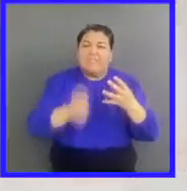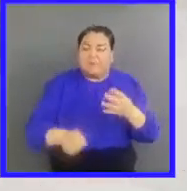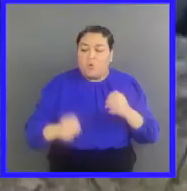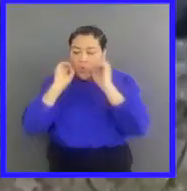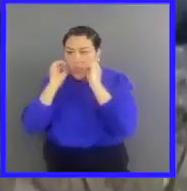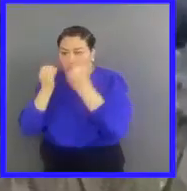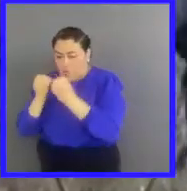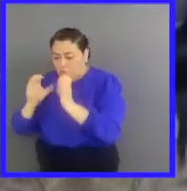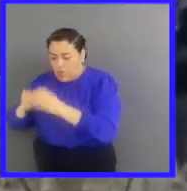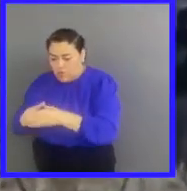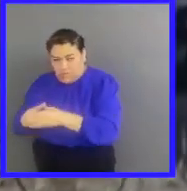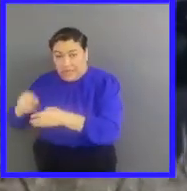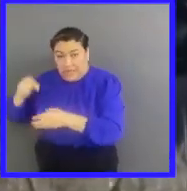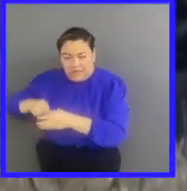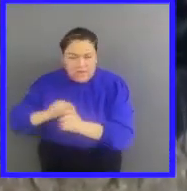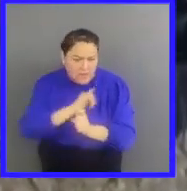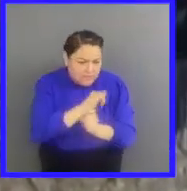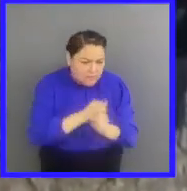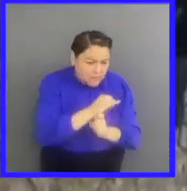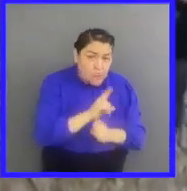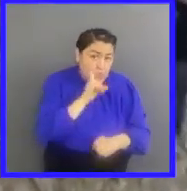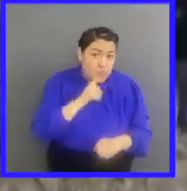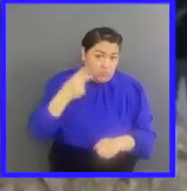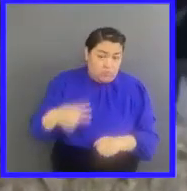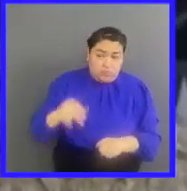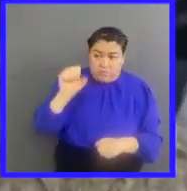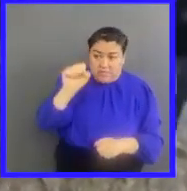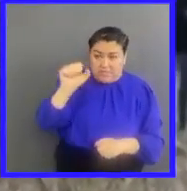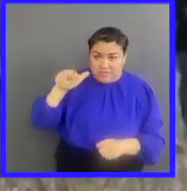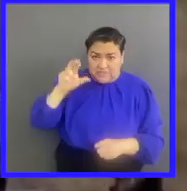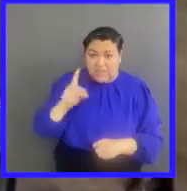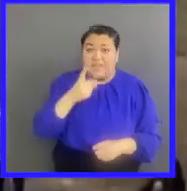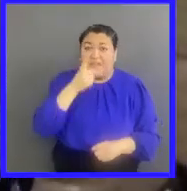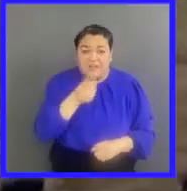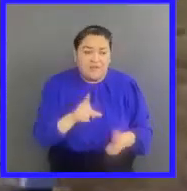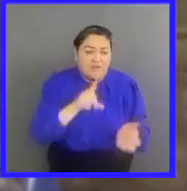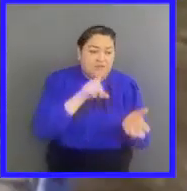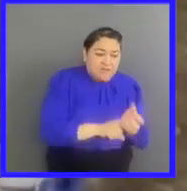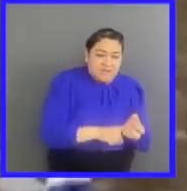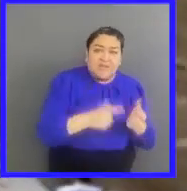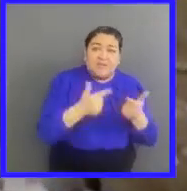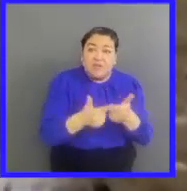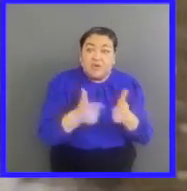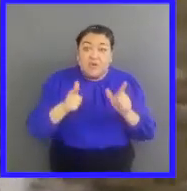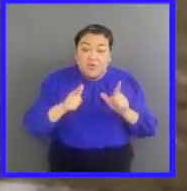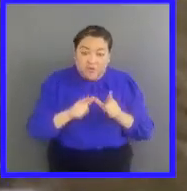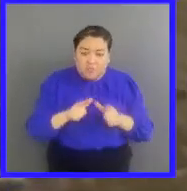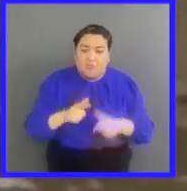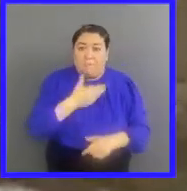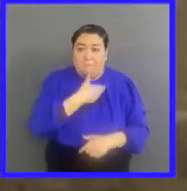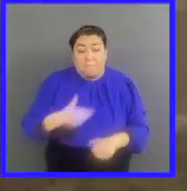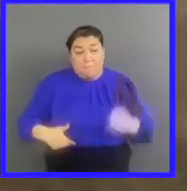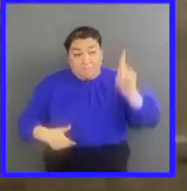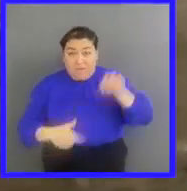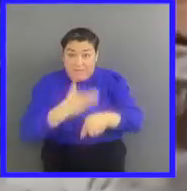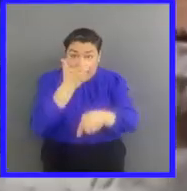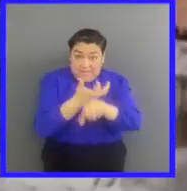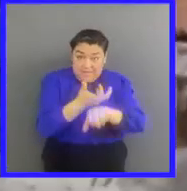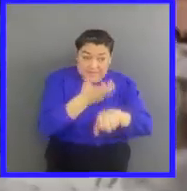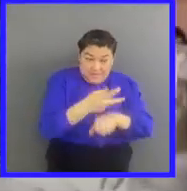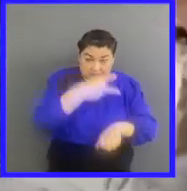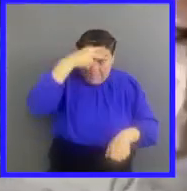Latina, Sandra Pellegrini, señaló que las presiones ejercidas por el gobierno del presidente estadounidense Donald Trump en materia de